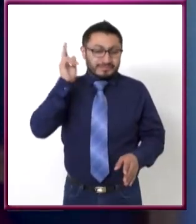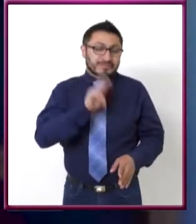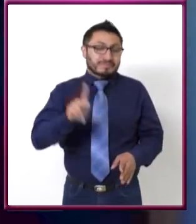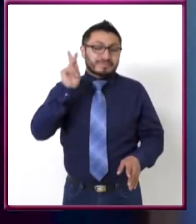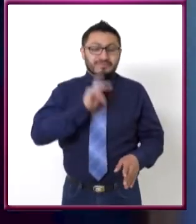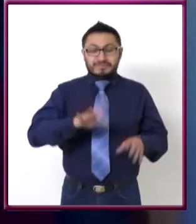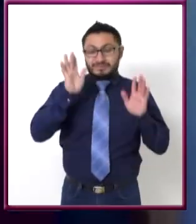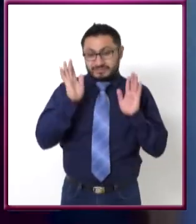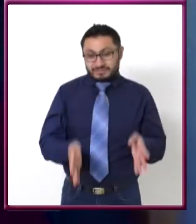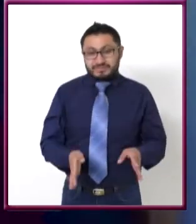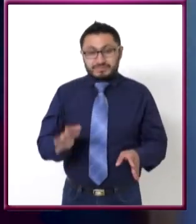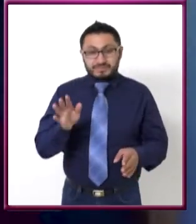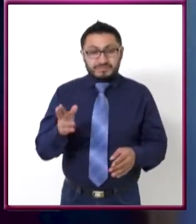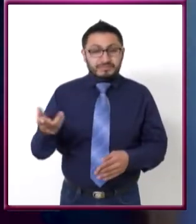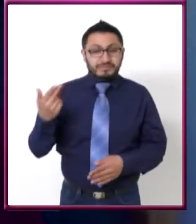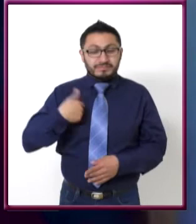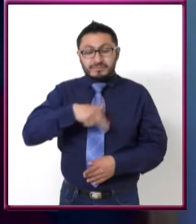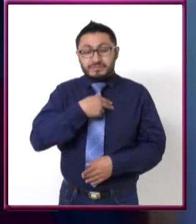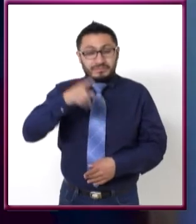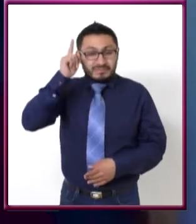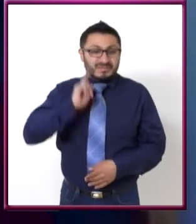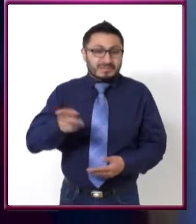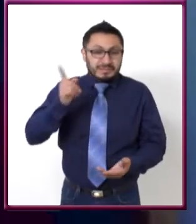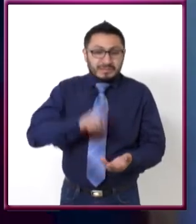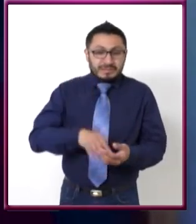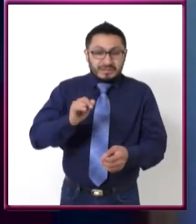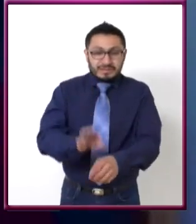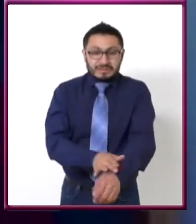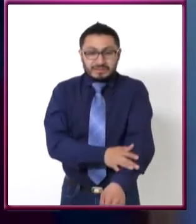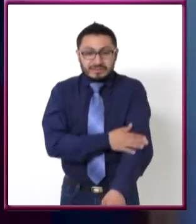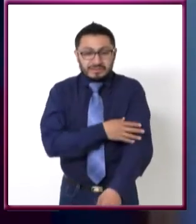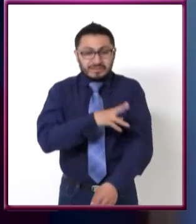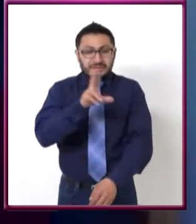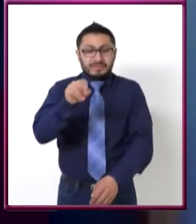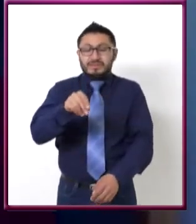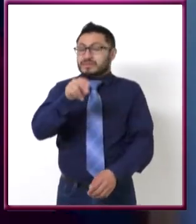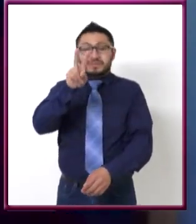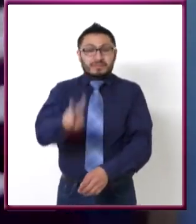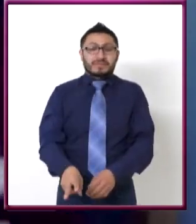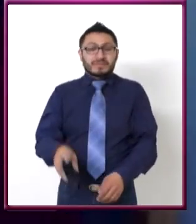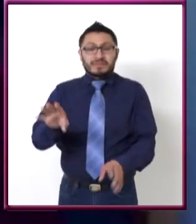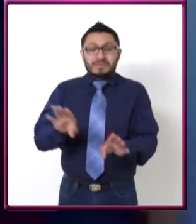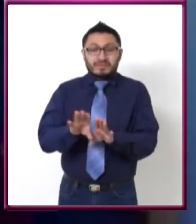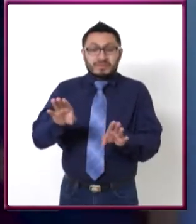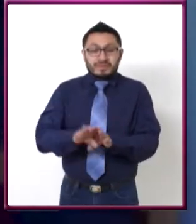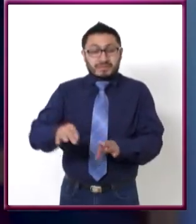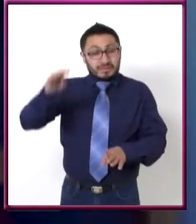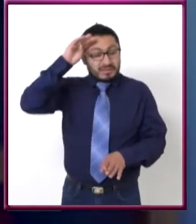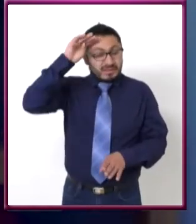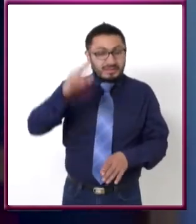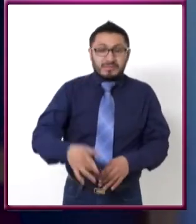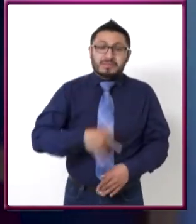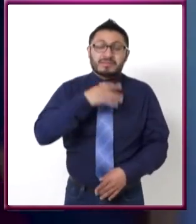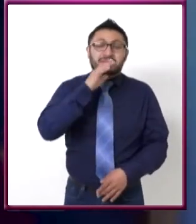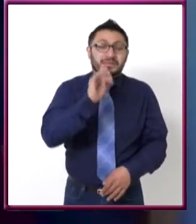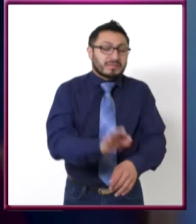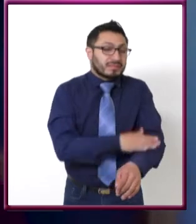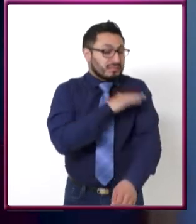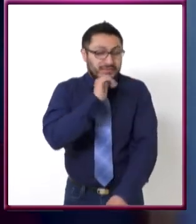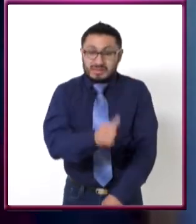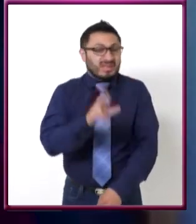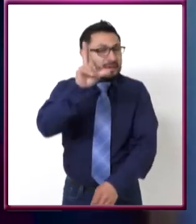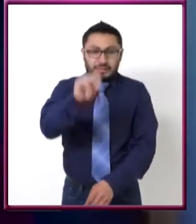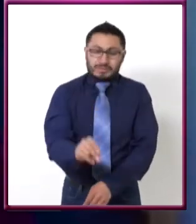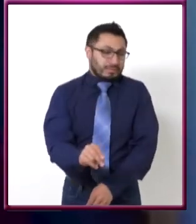probó que estamos llenos de emoción. O sea, no es cierto que los pensamientos no tienen emoción, para